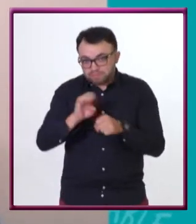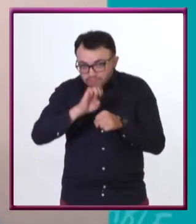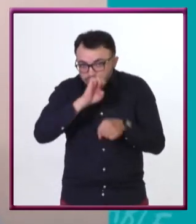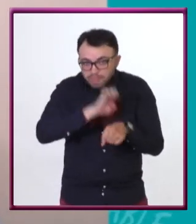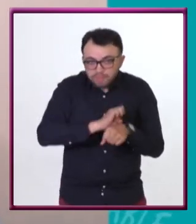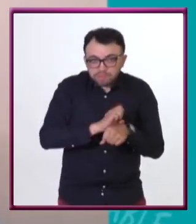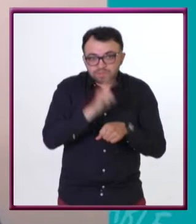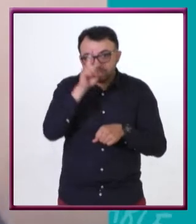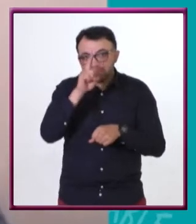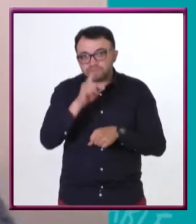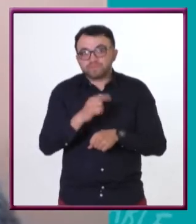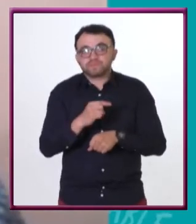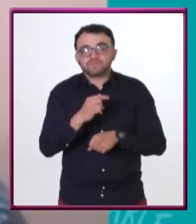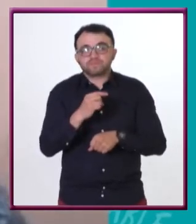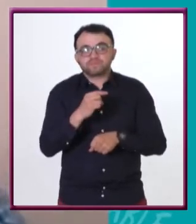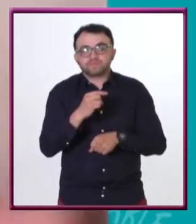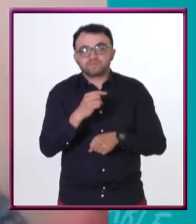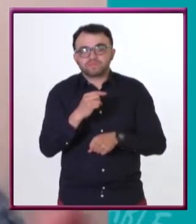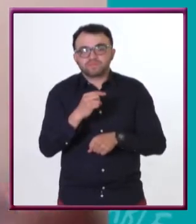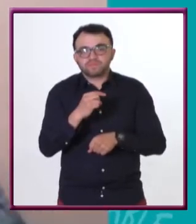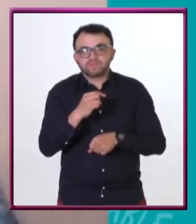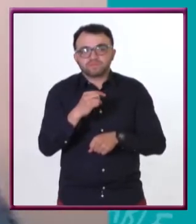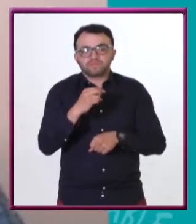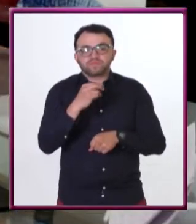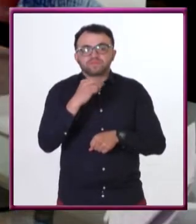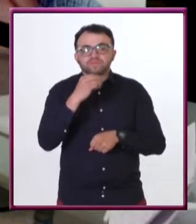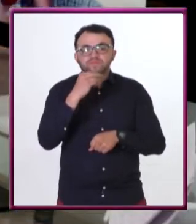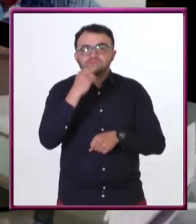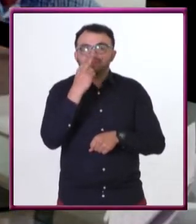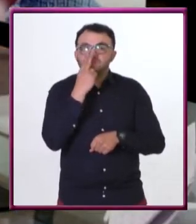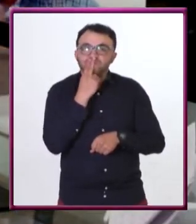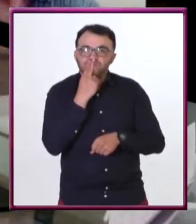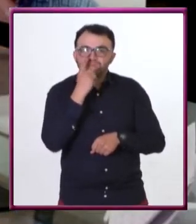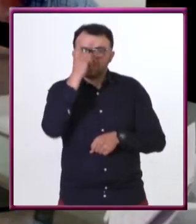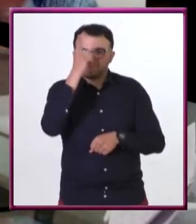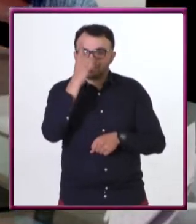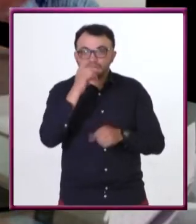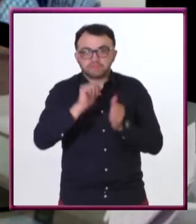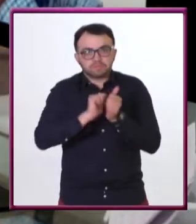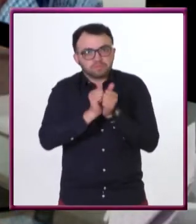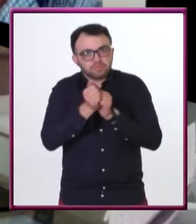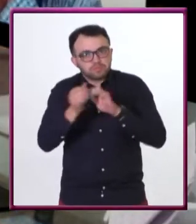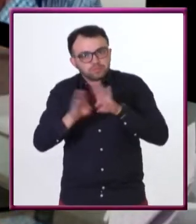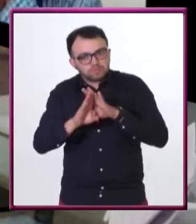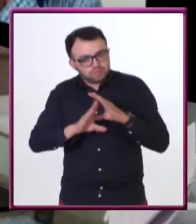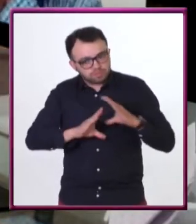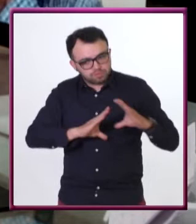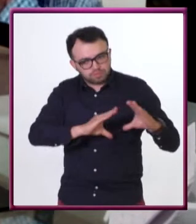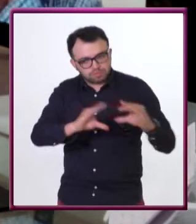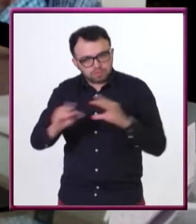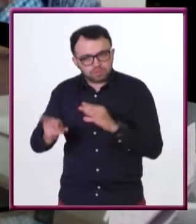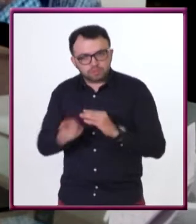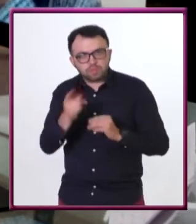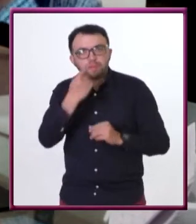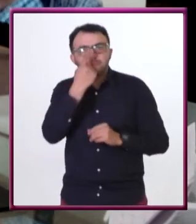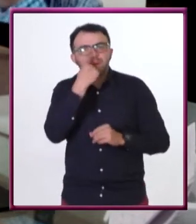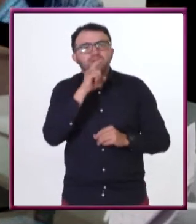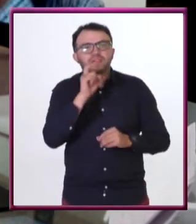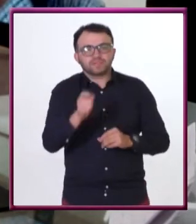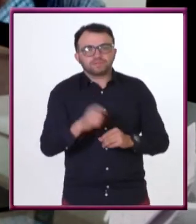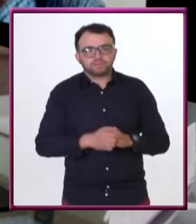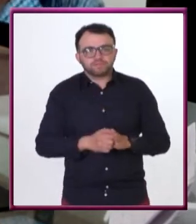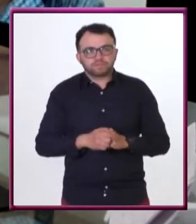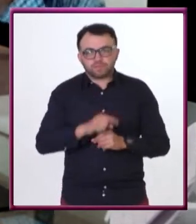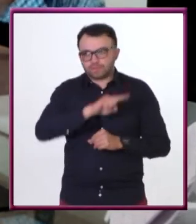y aprovechando que ya tiene una tradición del ajedrez de hace muchos años, enseñaron ajedrez en las escuelas para demostrar que